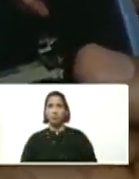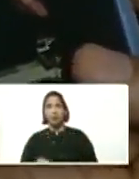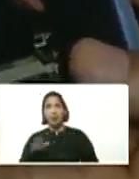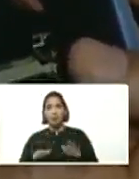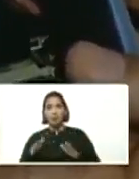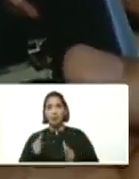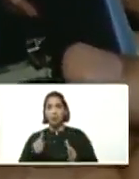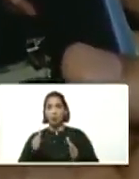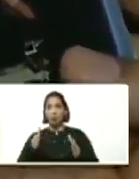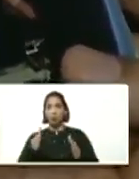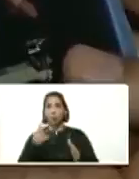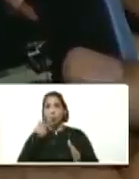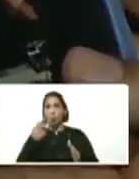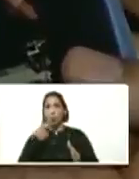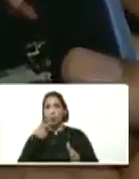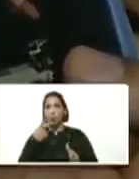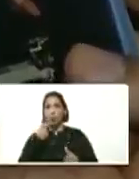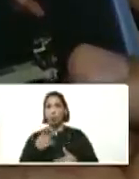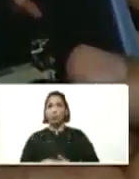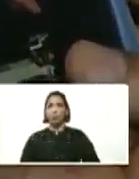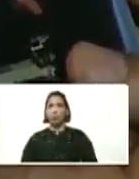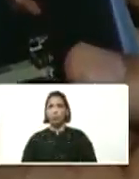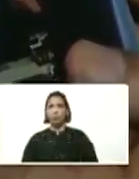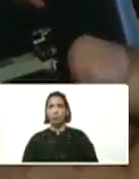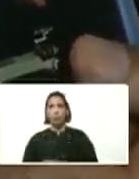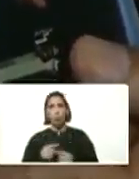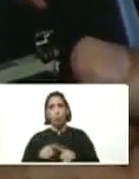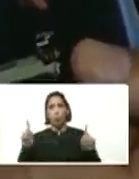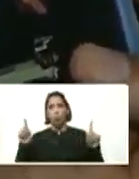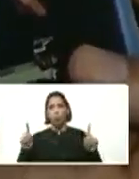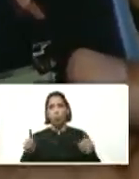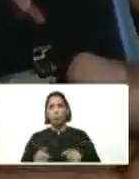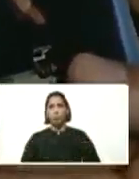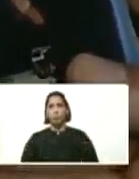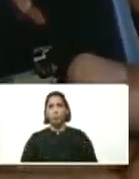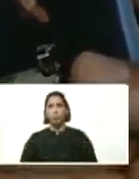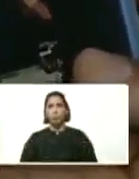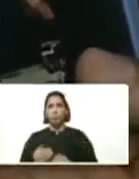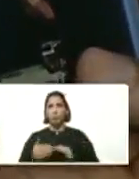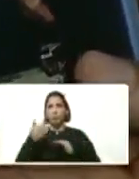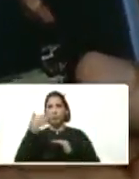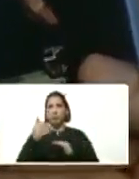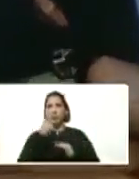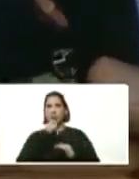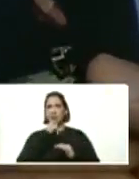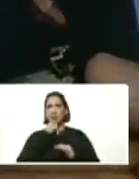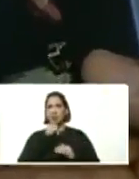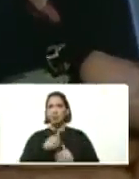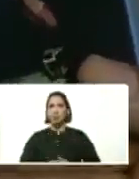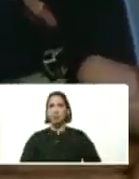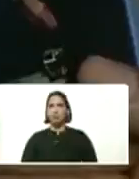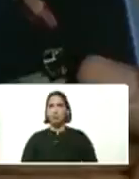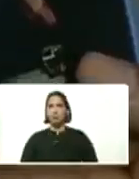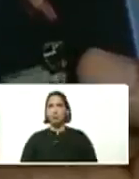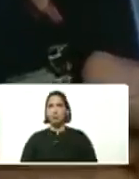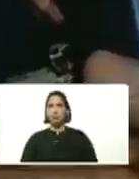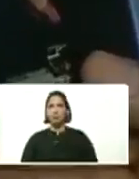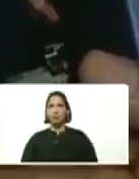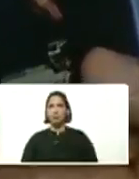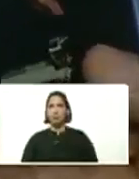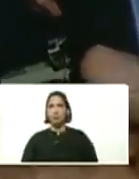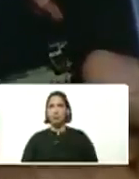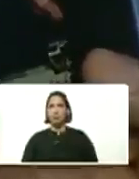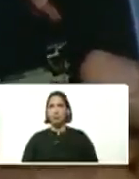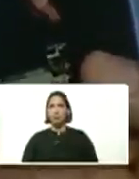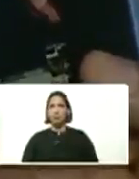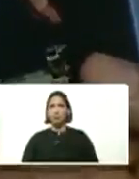caminos políticos fueron otros después. Atrás, ¿quién está? Miren este muchacho que está atrás. Mi